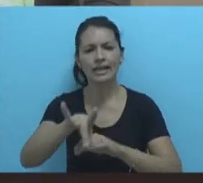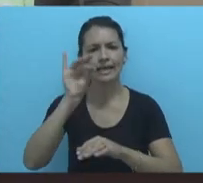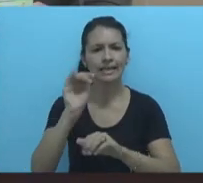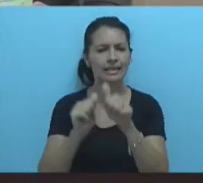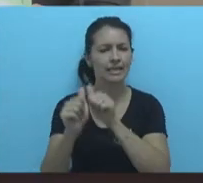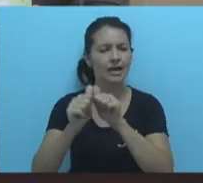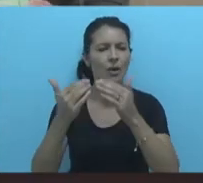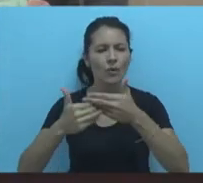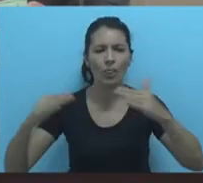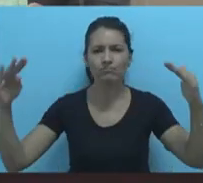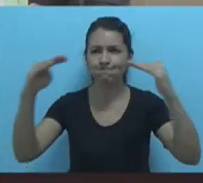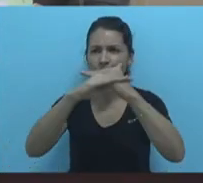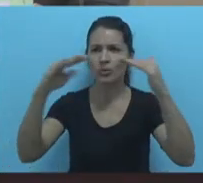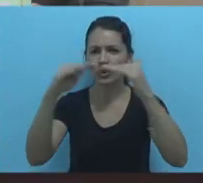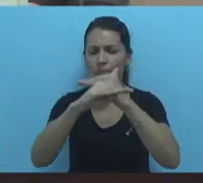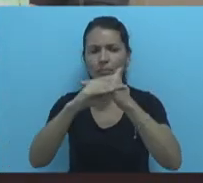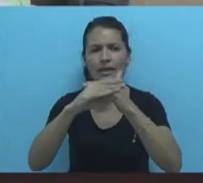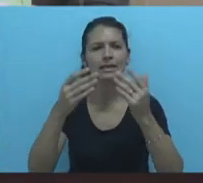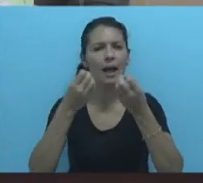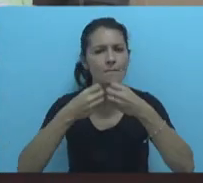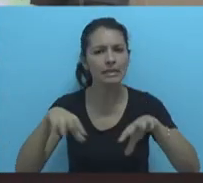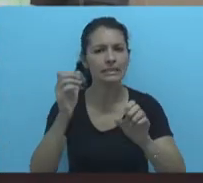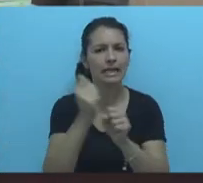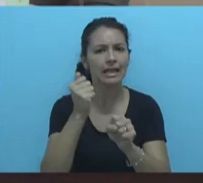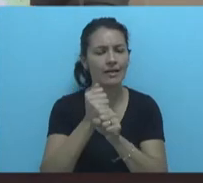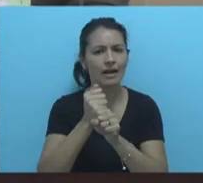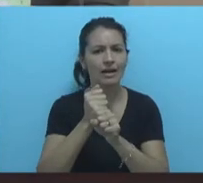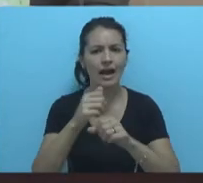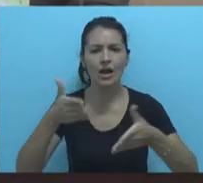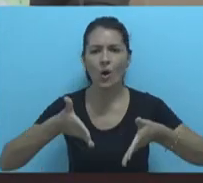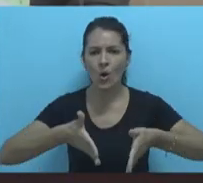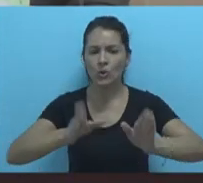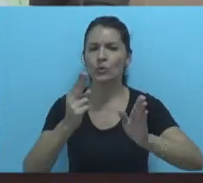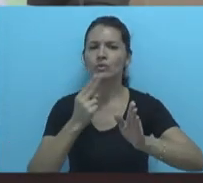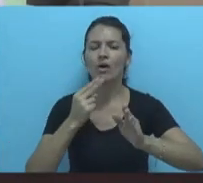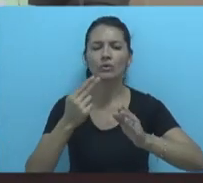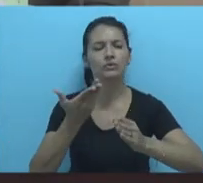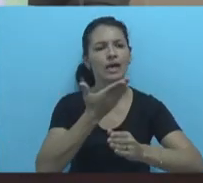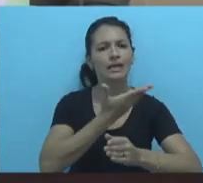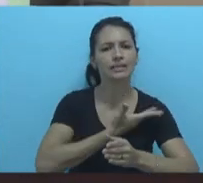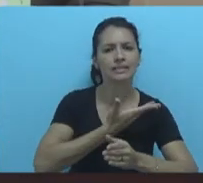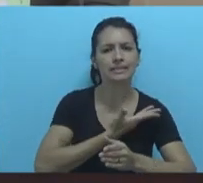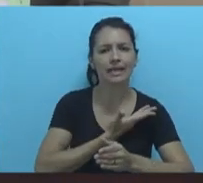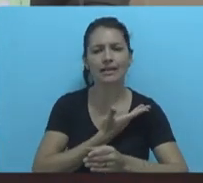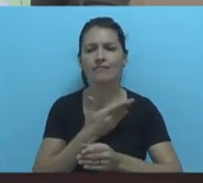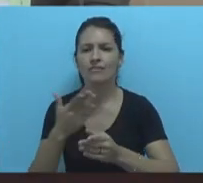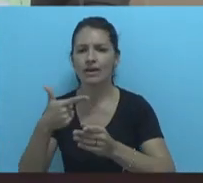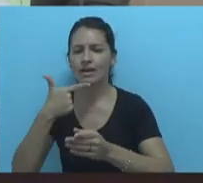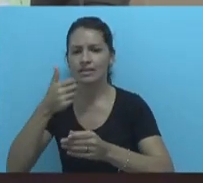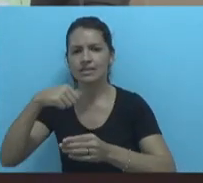obra vial de autopista conforme al proyecto ejecutivo sobre la Ruta Nacional 11, tramo Santa Fe-San Justo y la inmediata